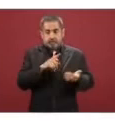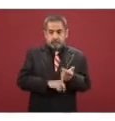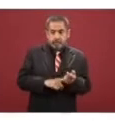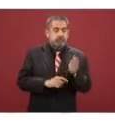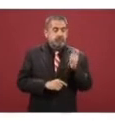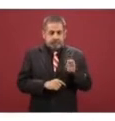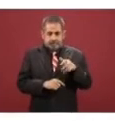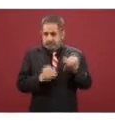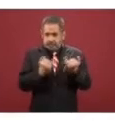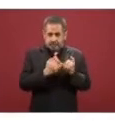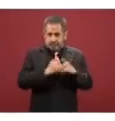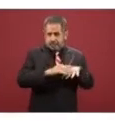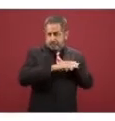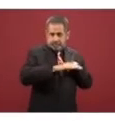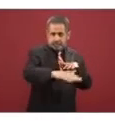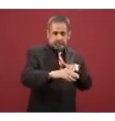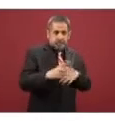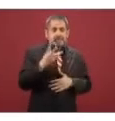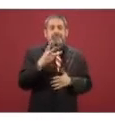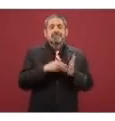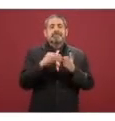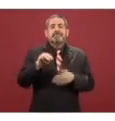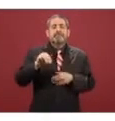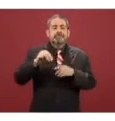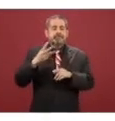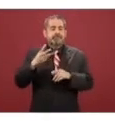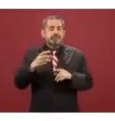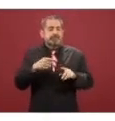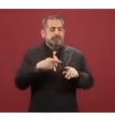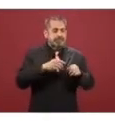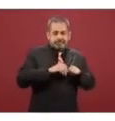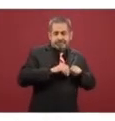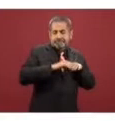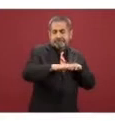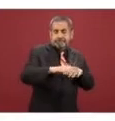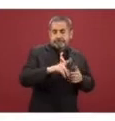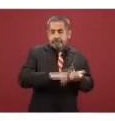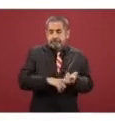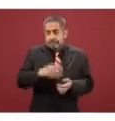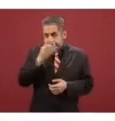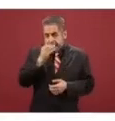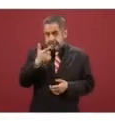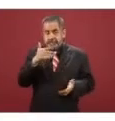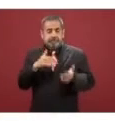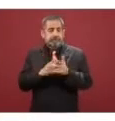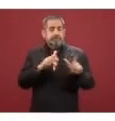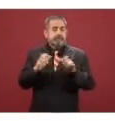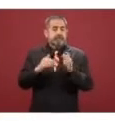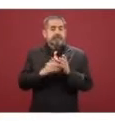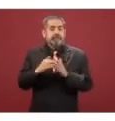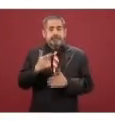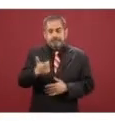superficie similar, alrededor de 3 millones de metros cuadrados, importa solo 7,700 millones de pesos. Esto ya